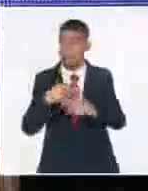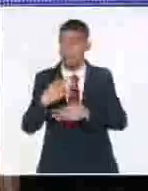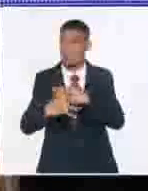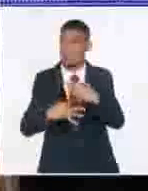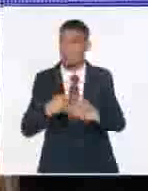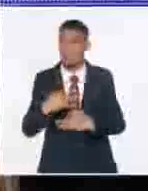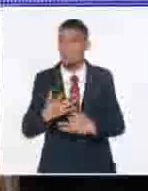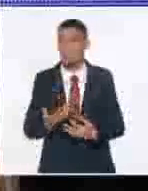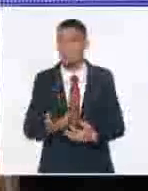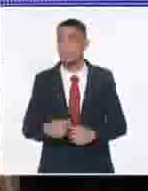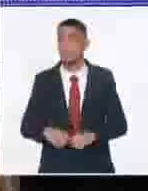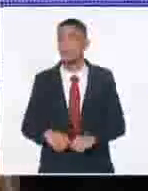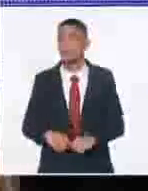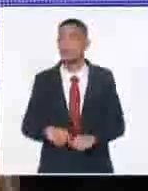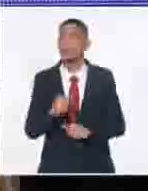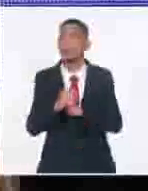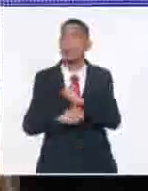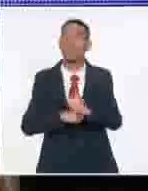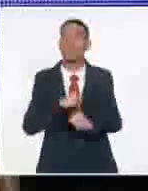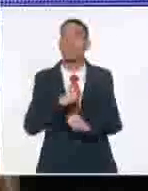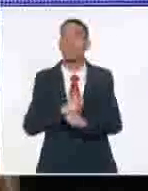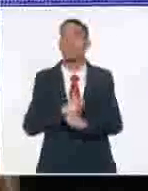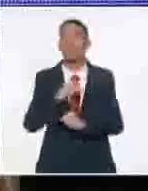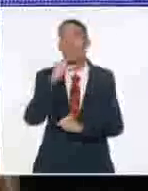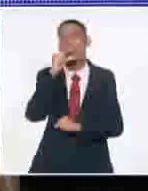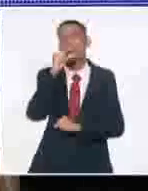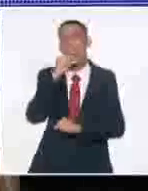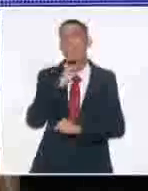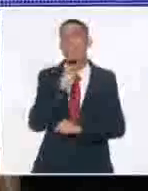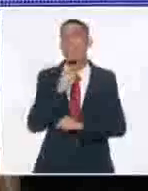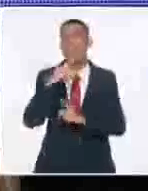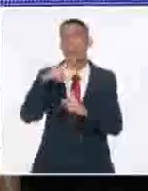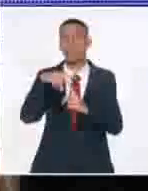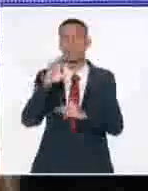particular al uso del veto en el Consejo de Seguridad